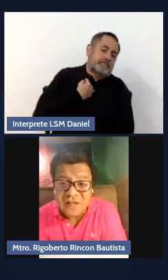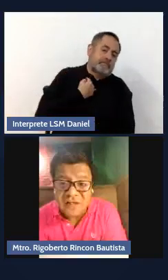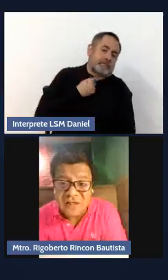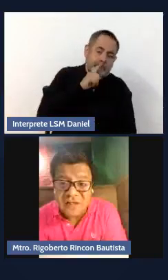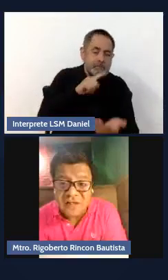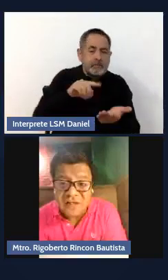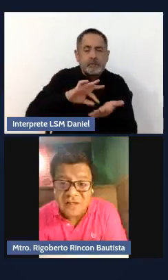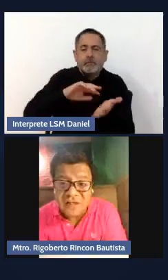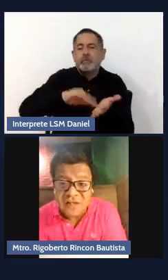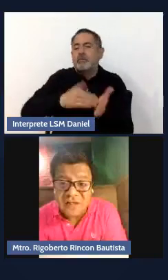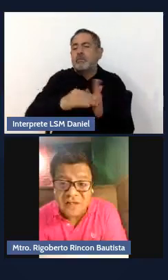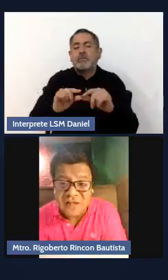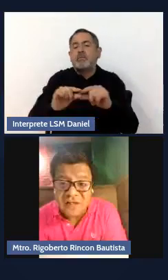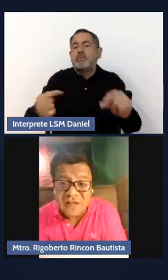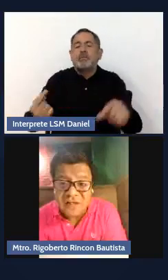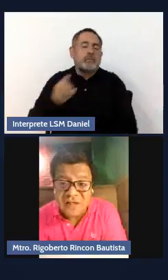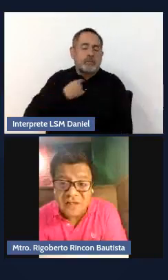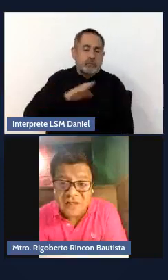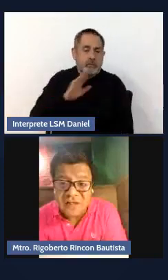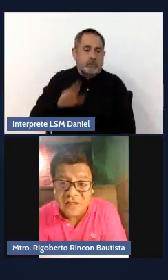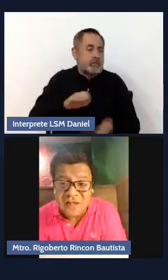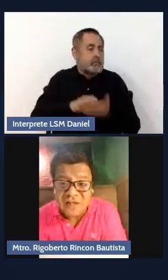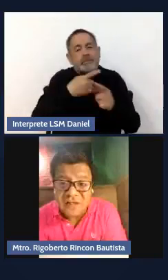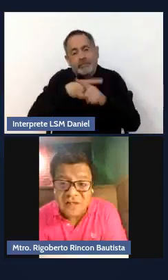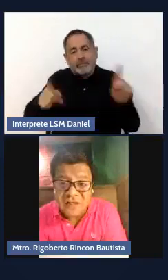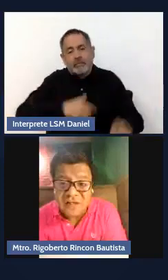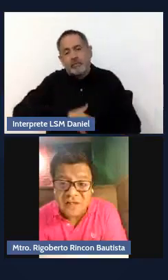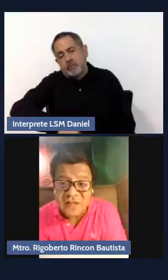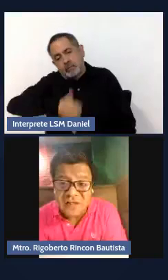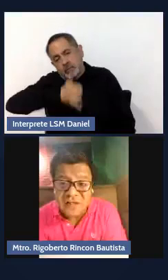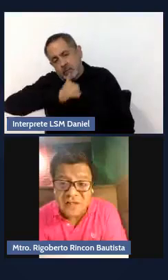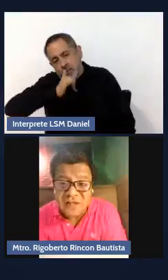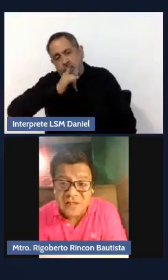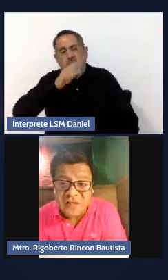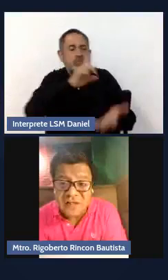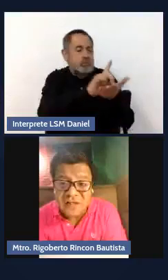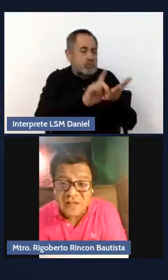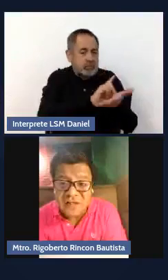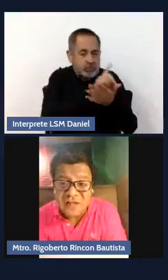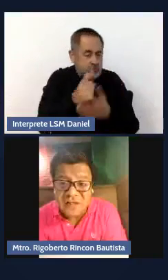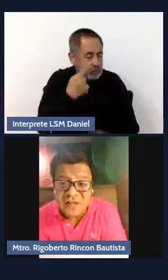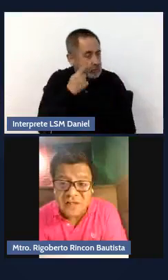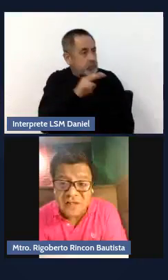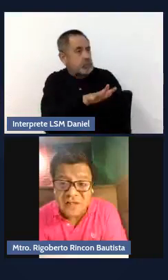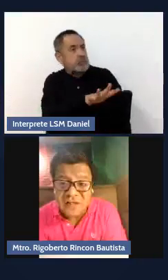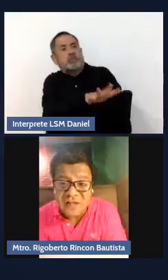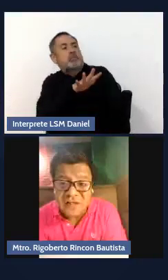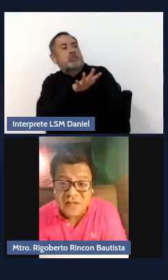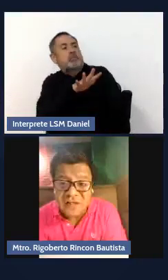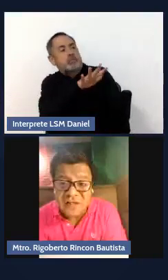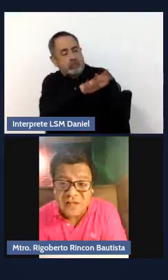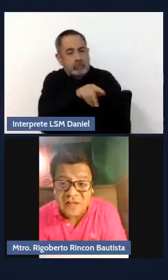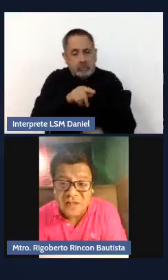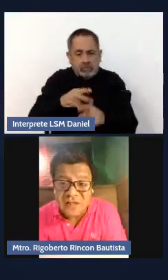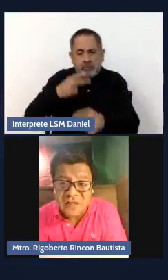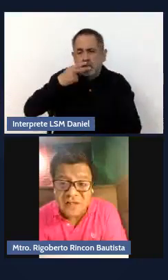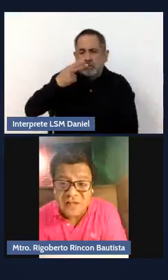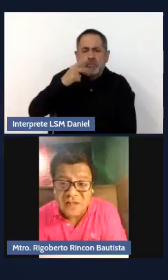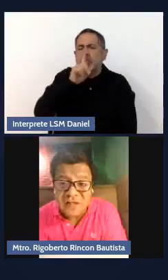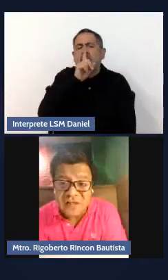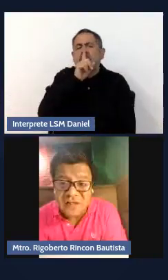vez a diferencia del alcohol, a diferencia de otra droga o otra sustancia, pues completamente no altera de una manera